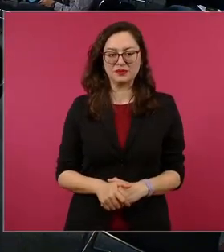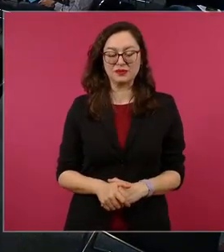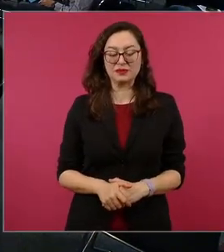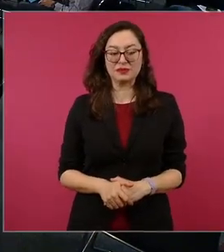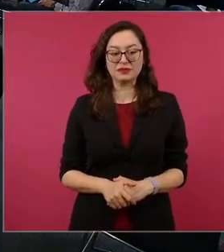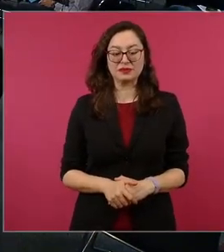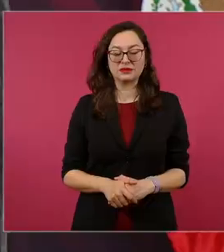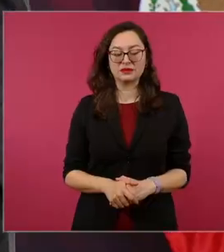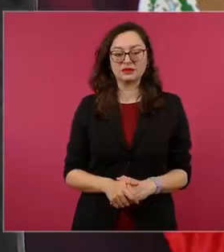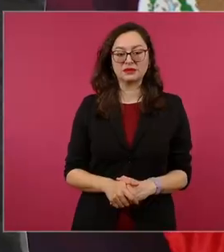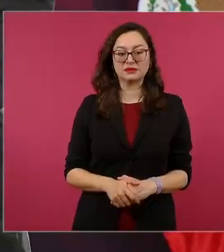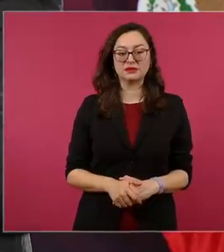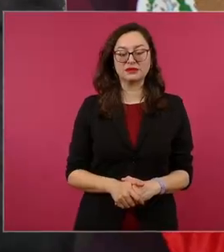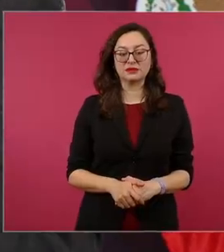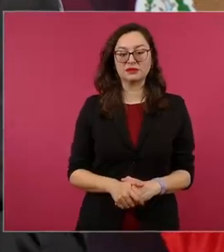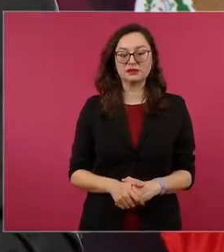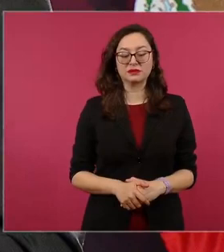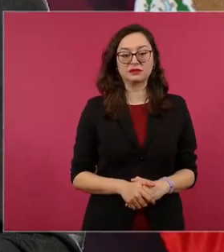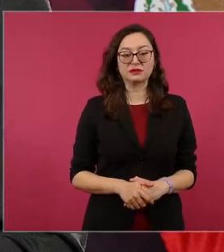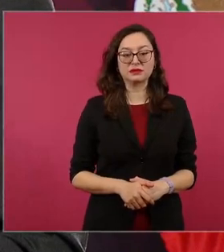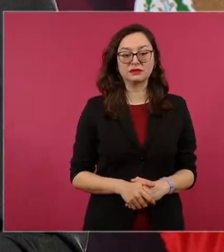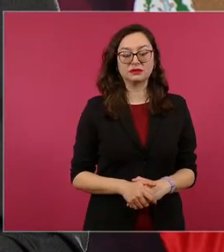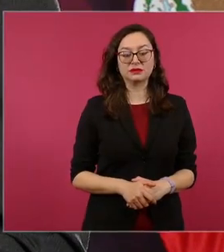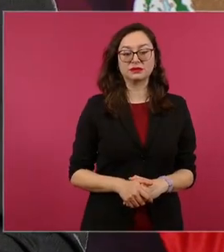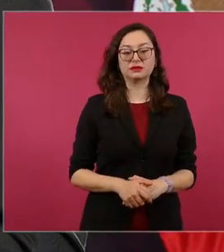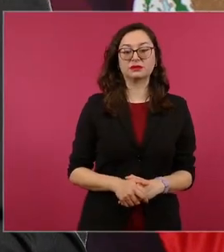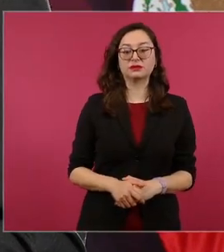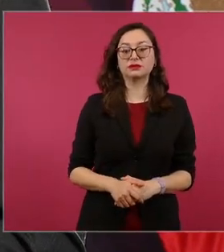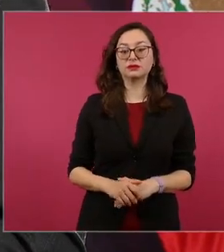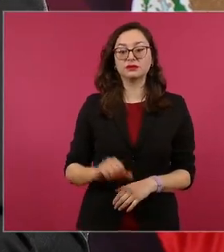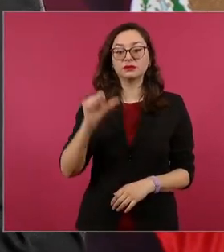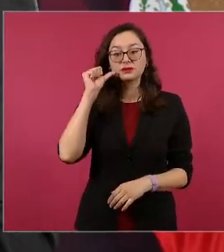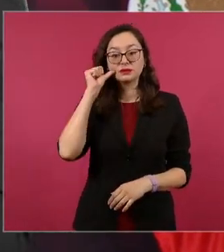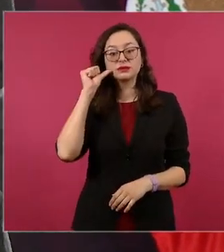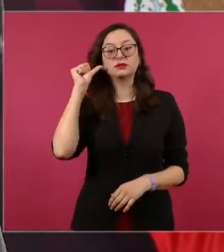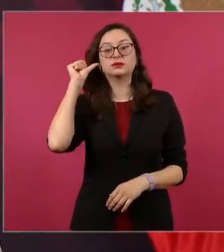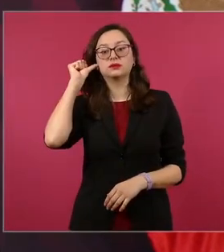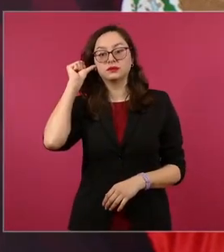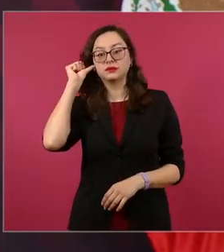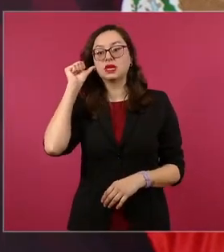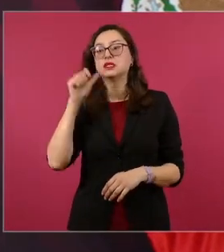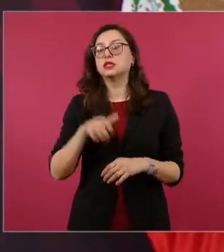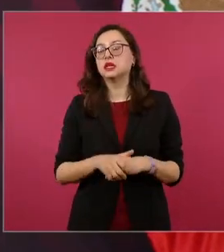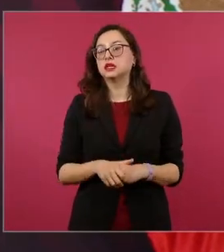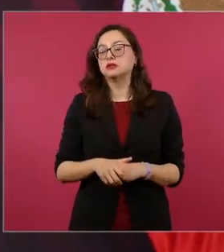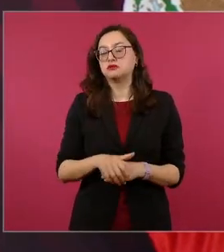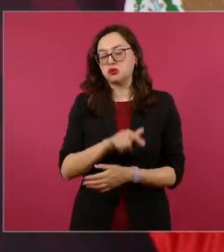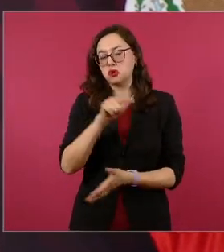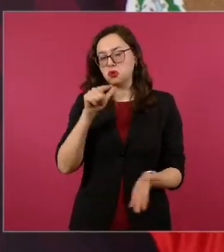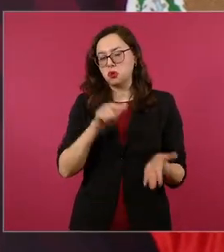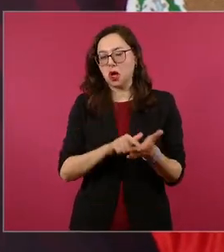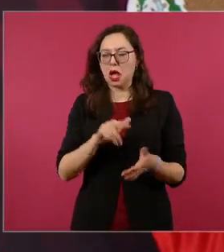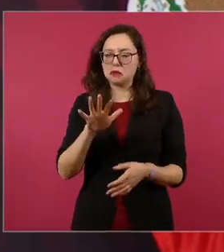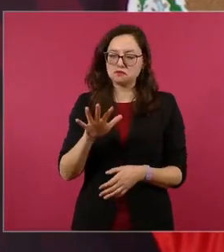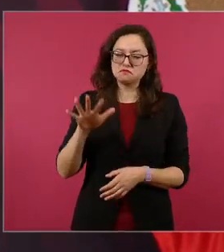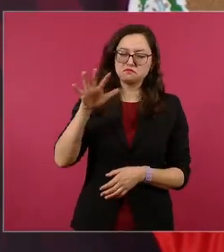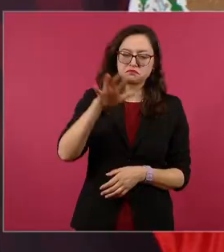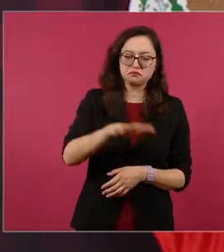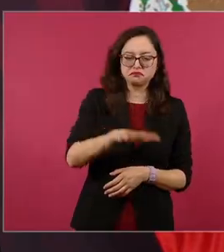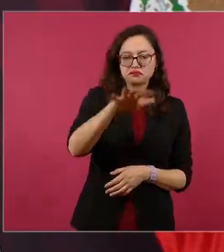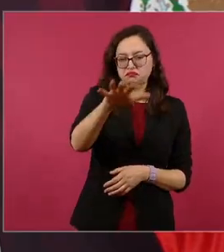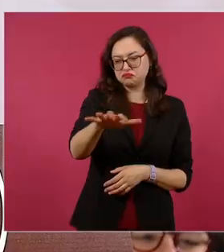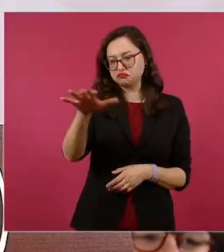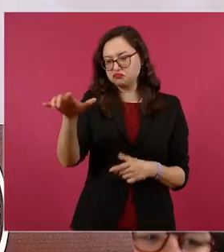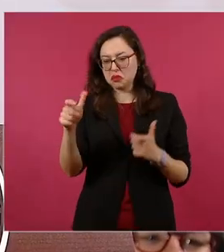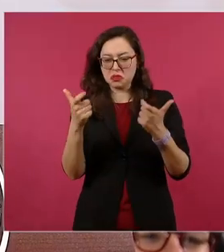donde viven sectores medios medios, clase